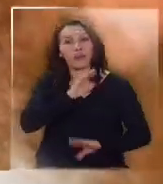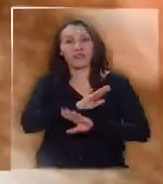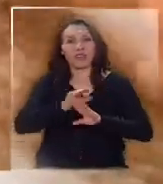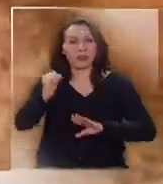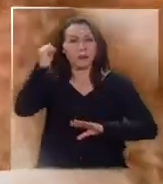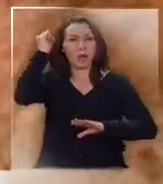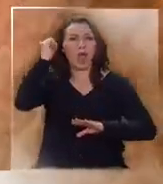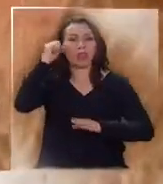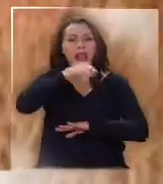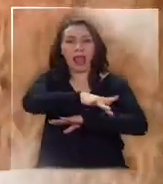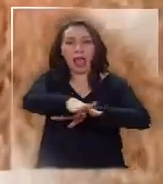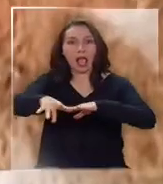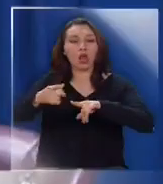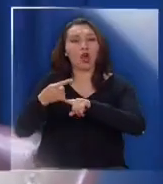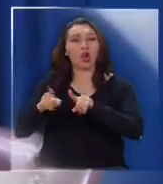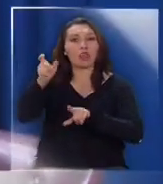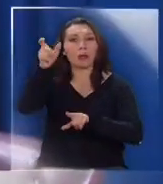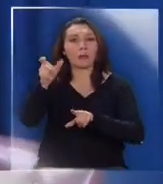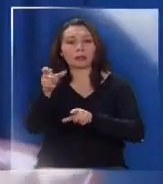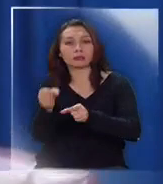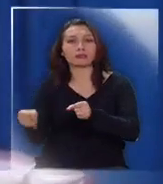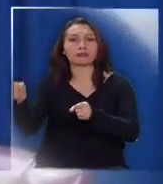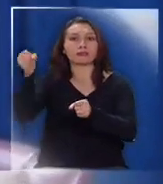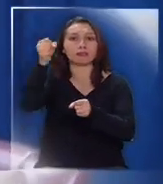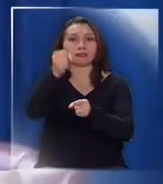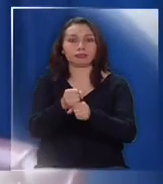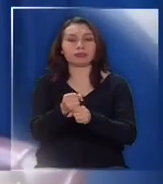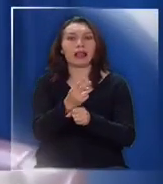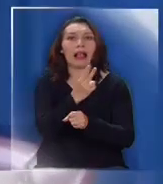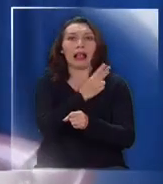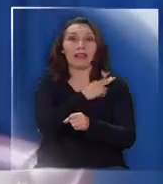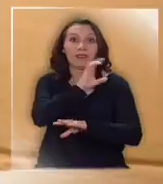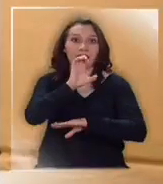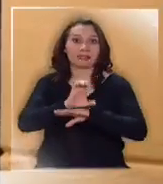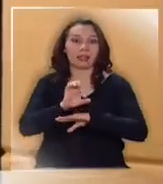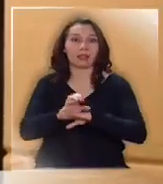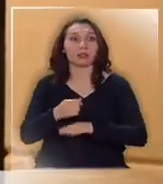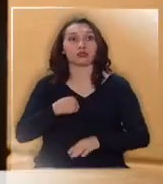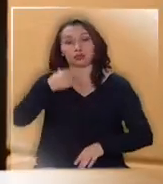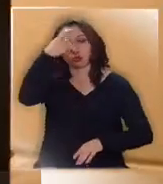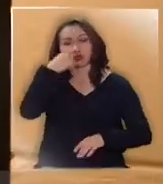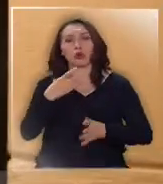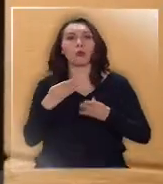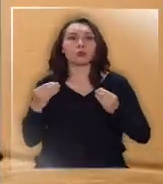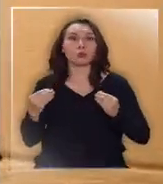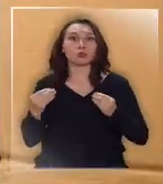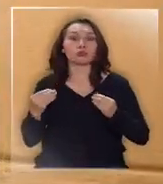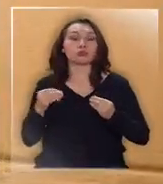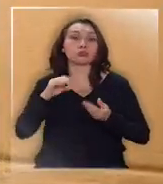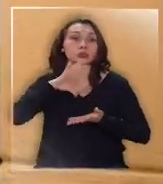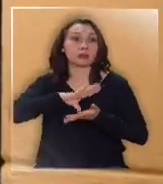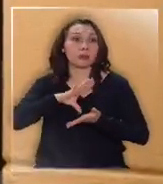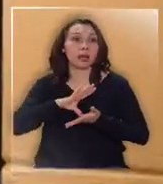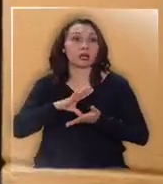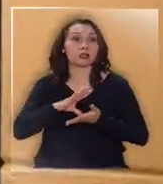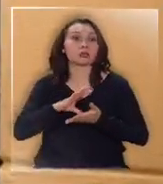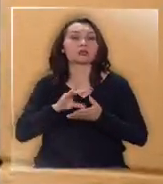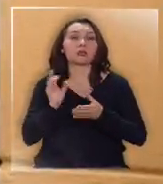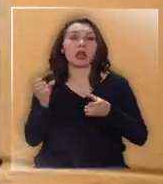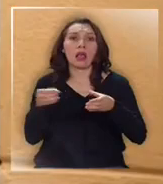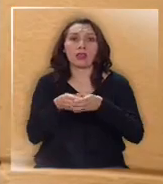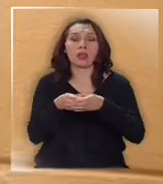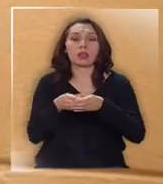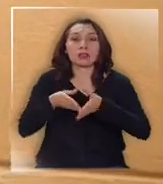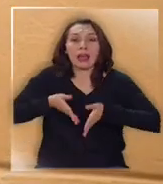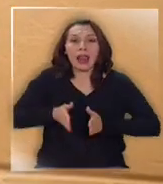absoluto en la isla y sea otro, el que se asocia al cargo de jefe de Estado. Yo soy como muchos más que hay en este país, formamos parte de una